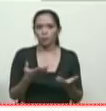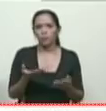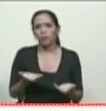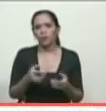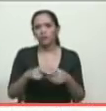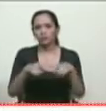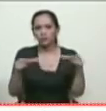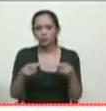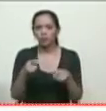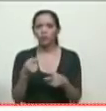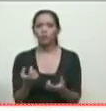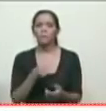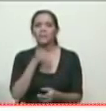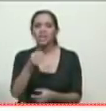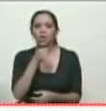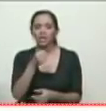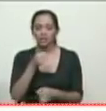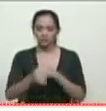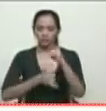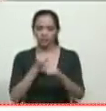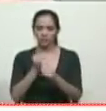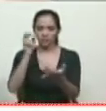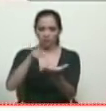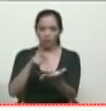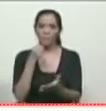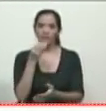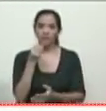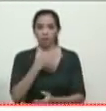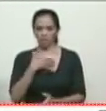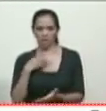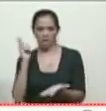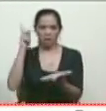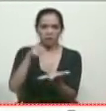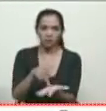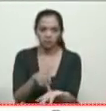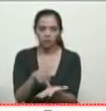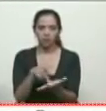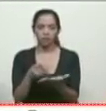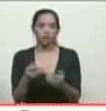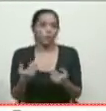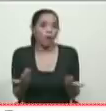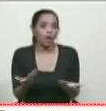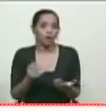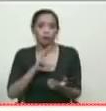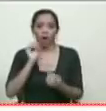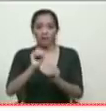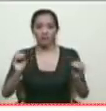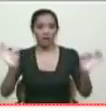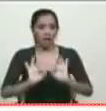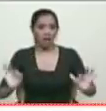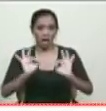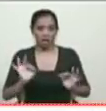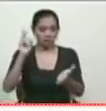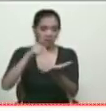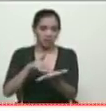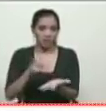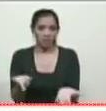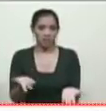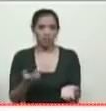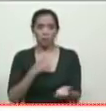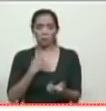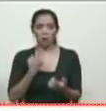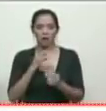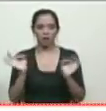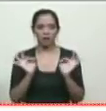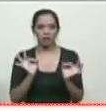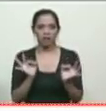periodistas extranjeros que se presentaron en el Palacio de Miraflores y querían entrar al Palacio de Gobierno cuando no le avisaron a nadie que venían al país y ni siquiera lo declararon en